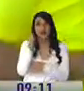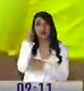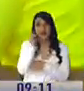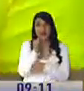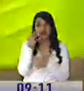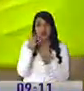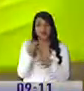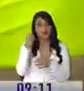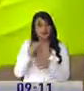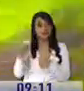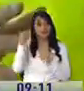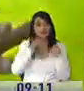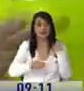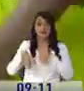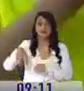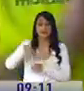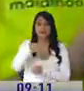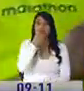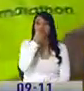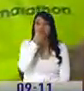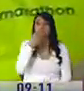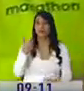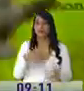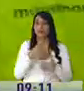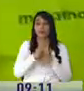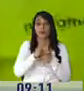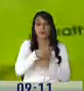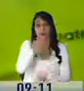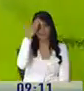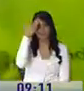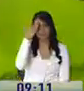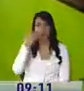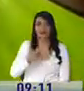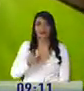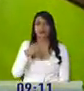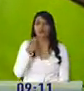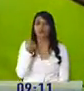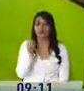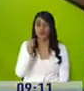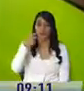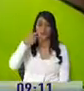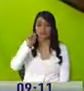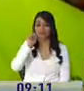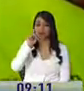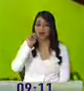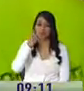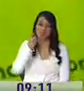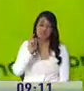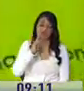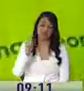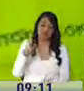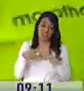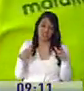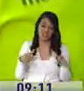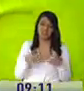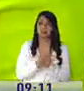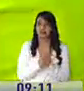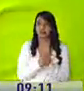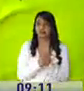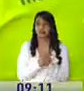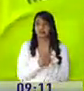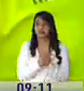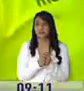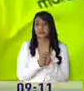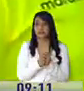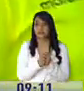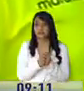c tour significa grande chipa guasu no s es algo grande claro ch en realidad no tiene que ver con